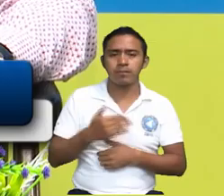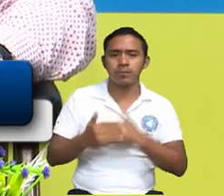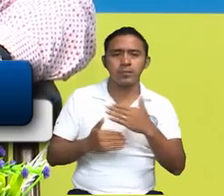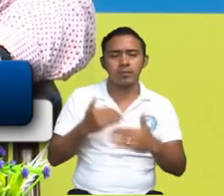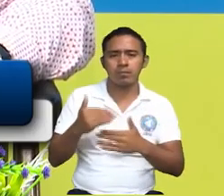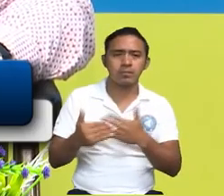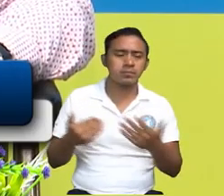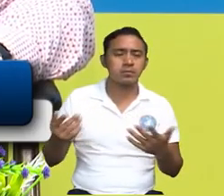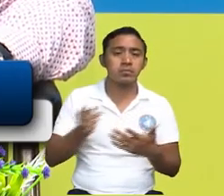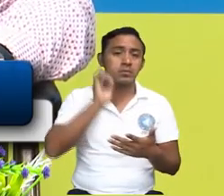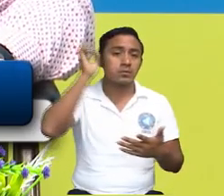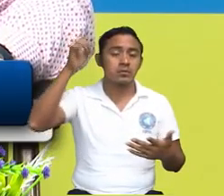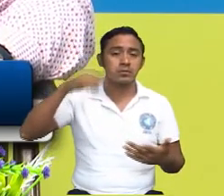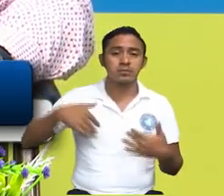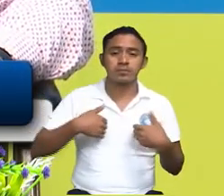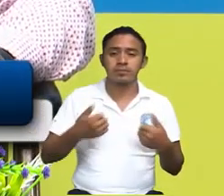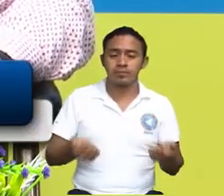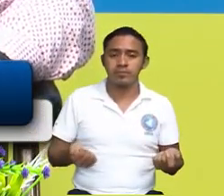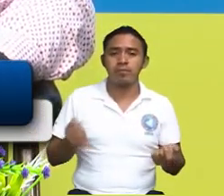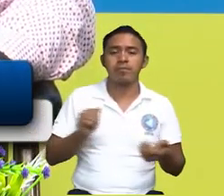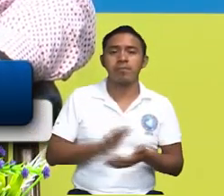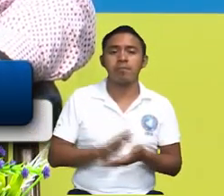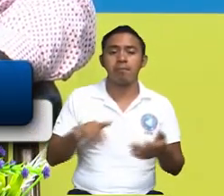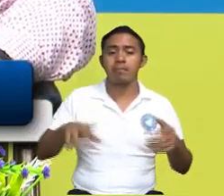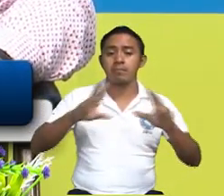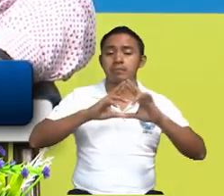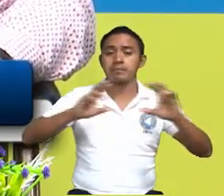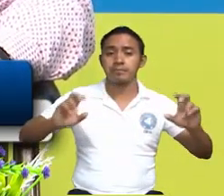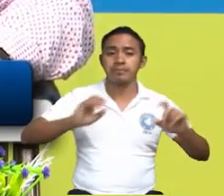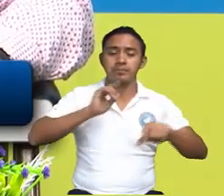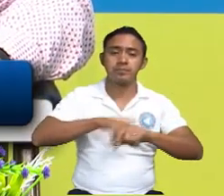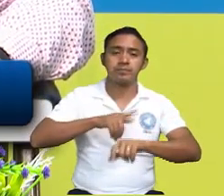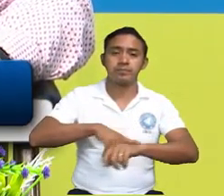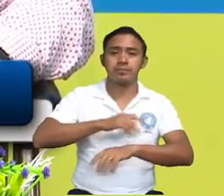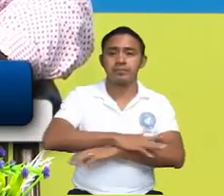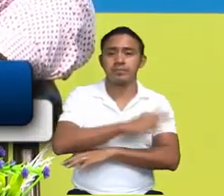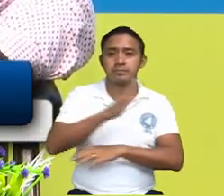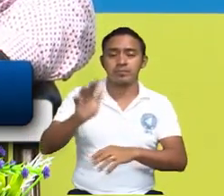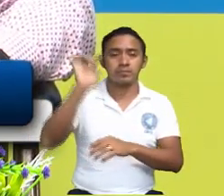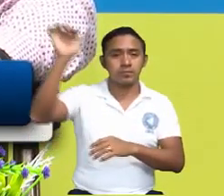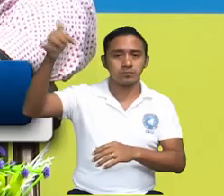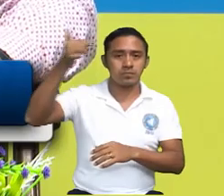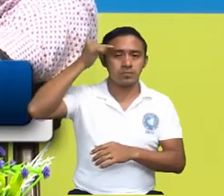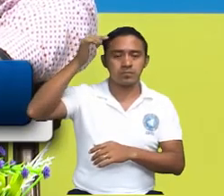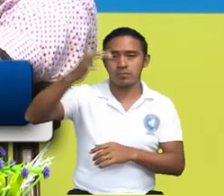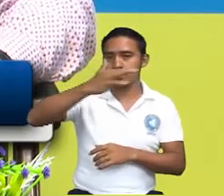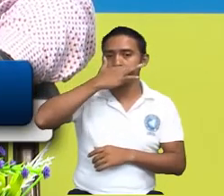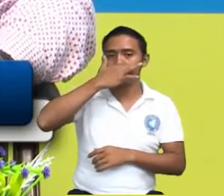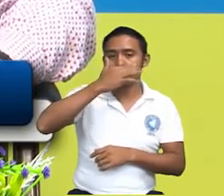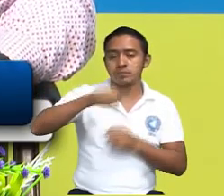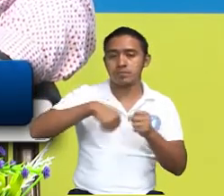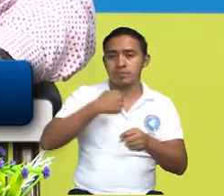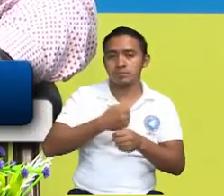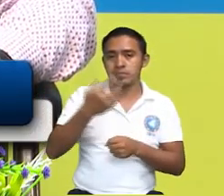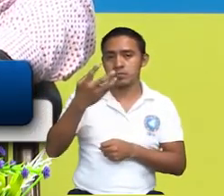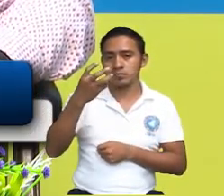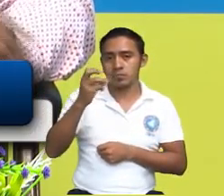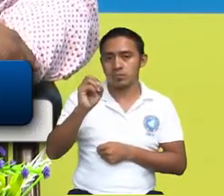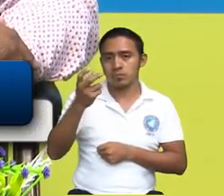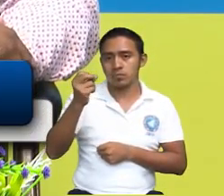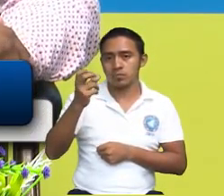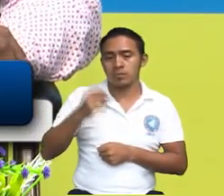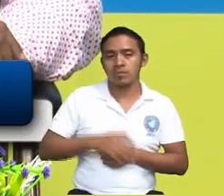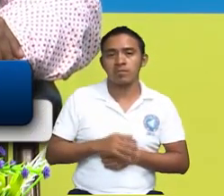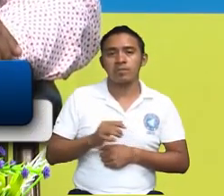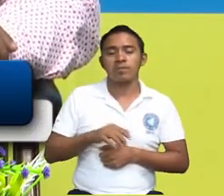que hemos tenido en salud en Nicaragua a partir de los gobiernos sandinistas en los 80 y ahorita pues